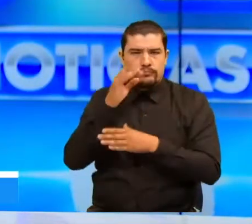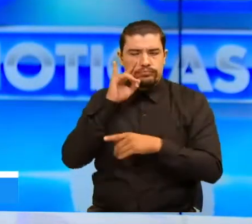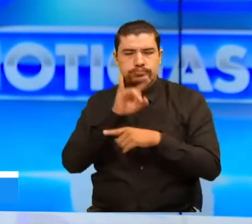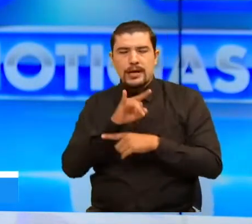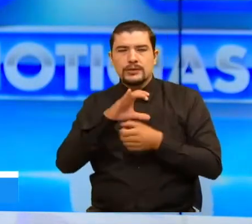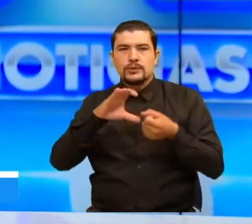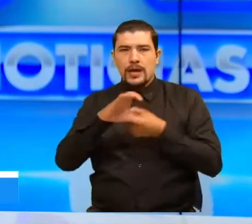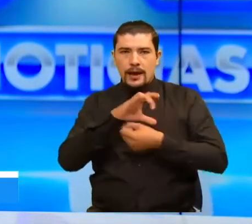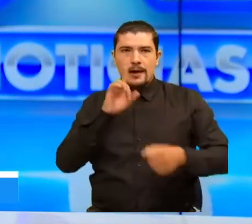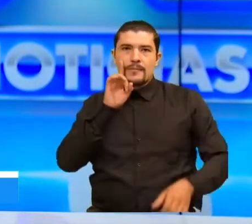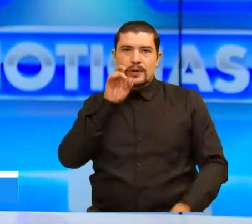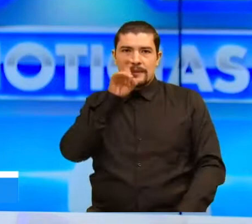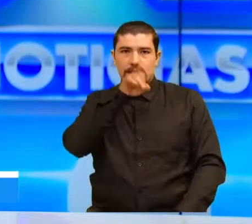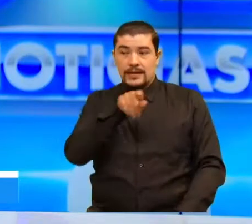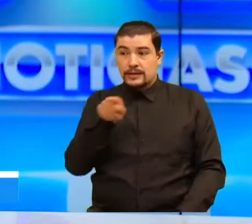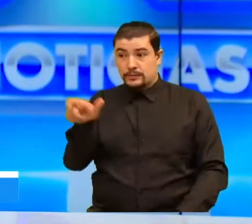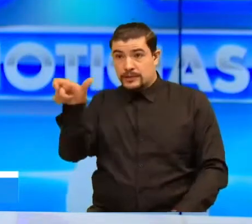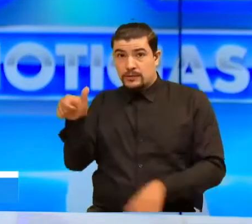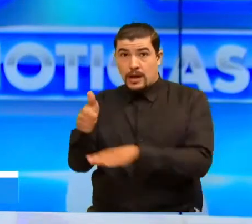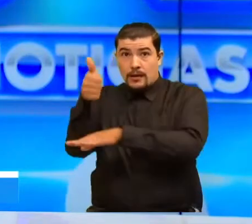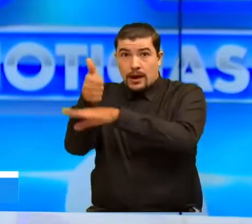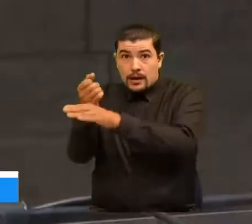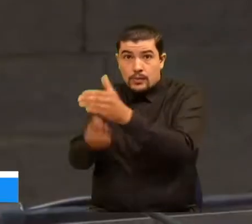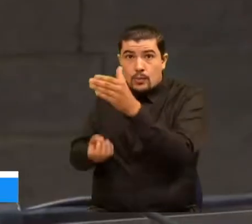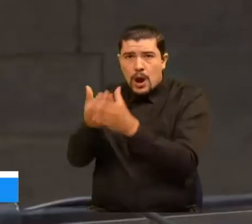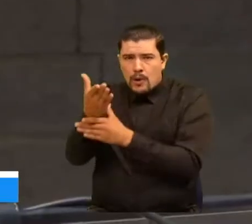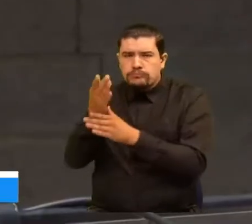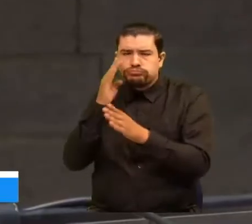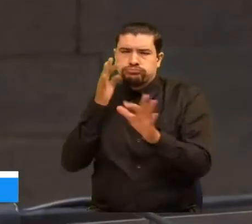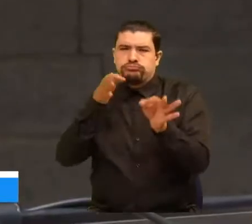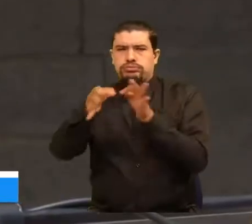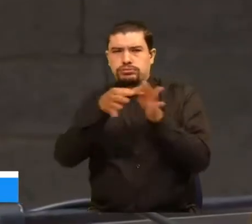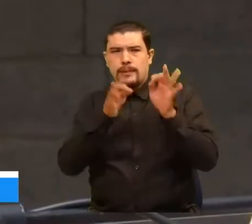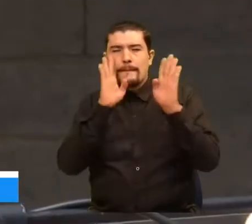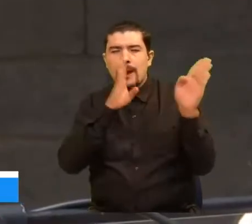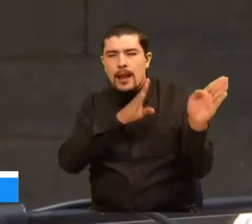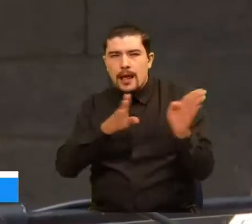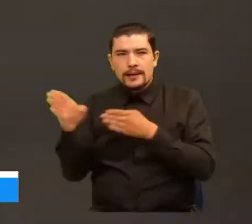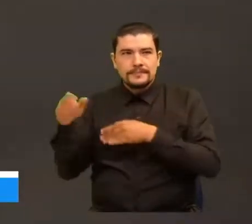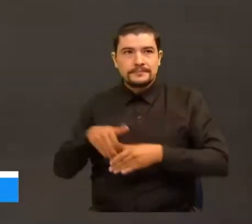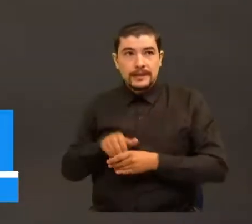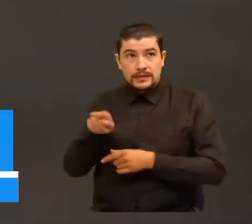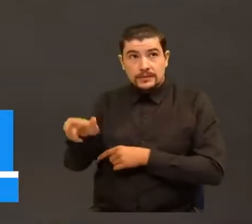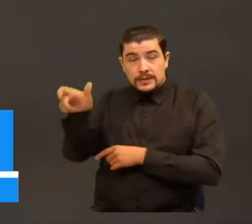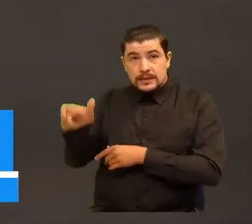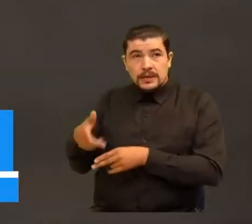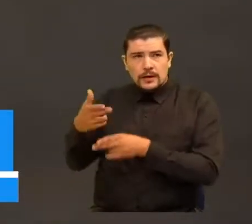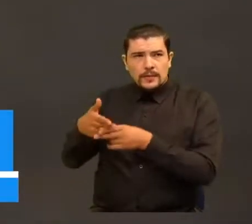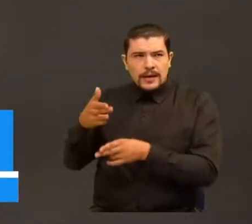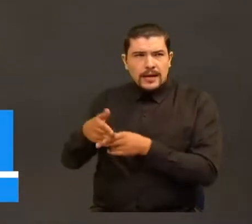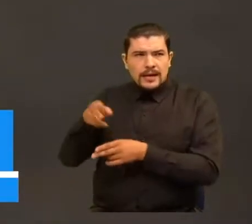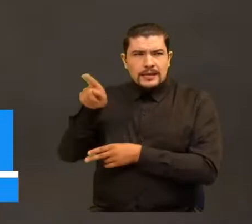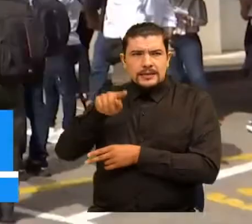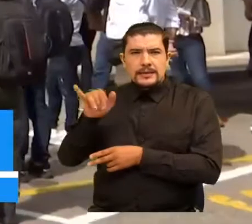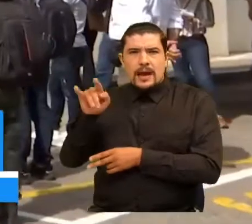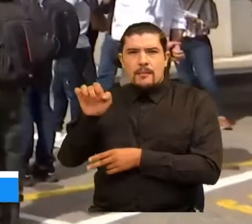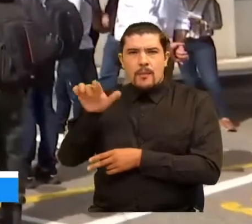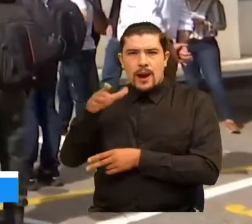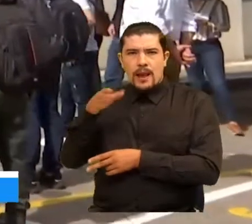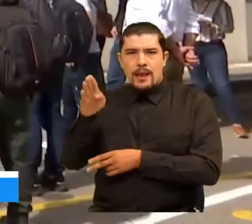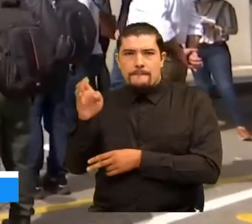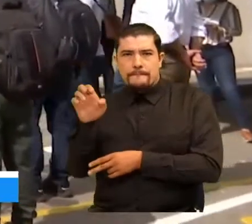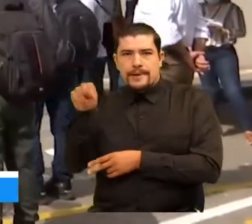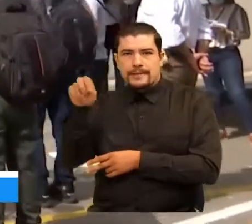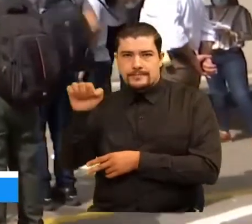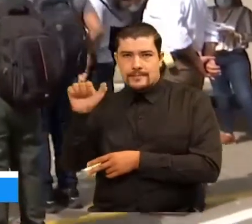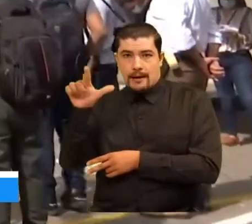trabajo que implementará la fuerza pública en la ciudad. El general Samuel Bernal es el nuevo comandante de la Policía de Bucaramanga. En